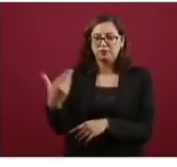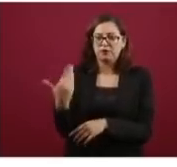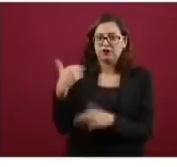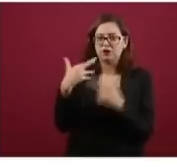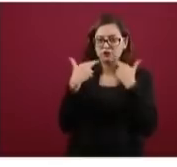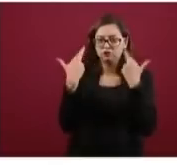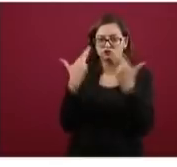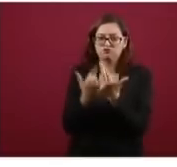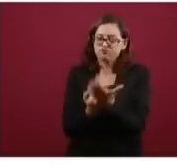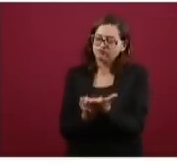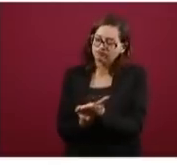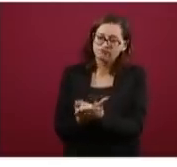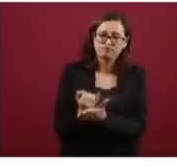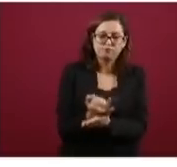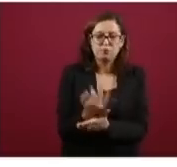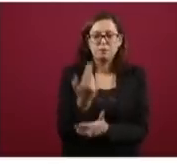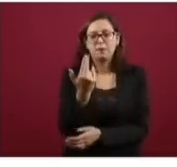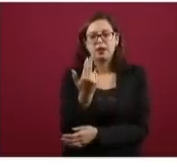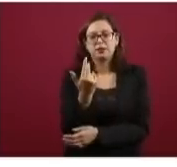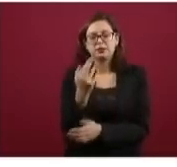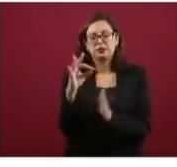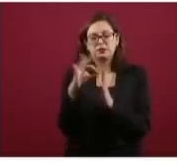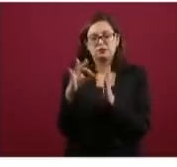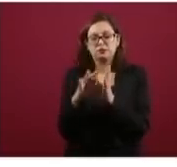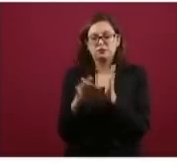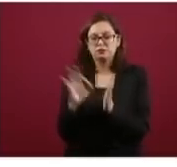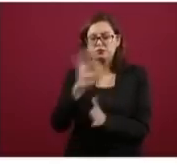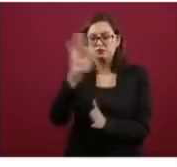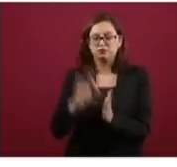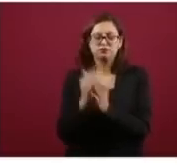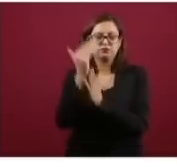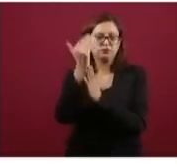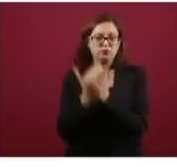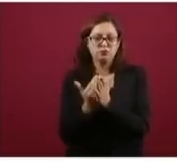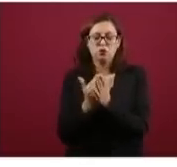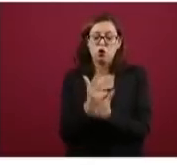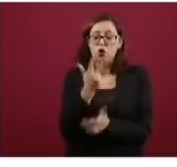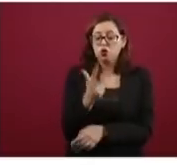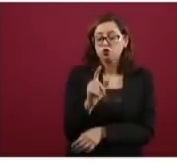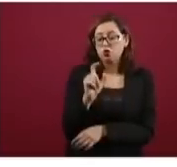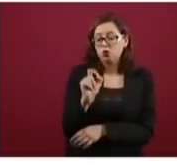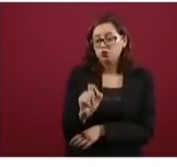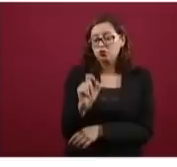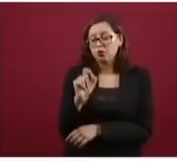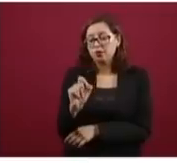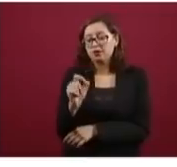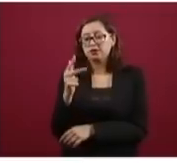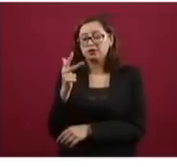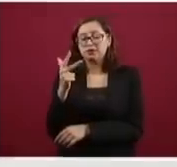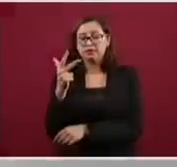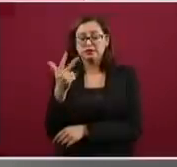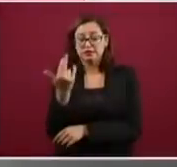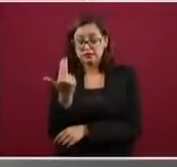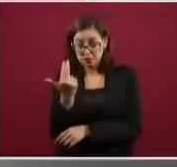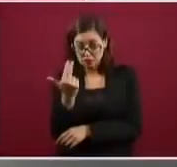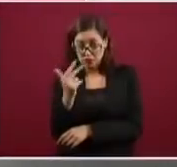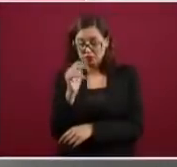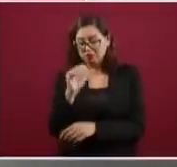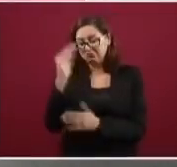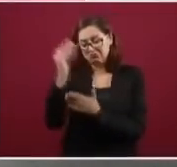última reunión decidió bajar en 25 puntos base su tasa de referencia y bajar la de 8.25 a 8%